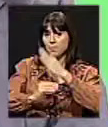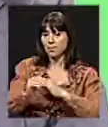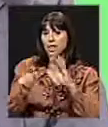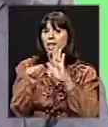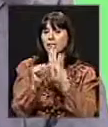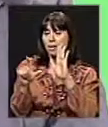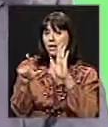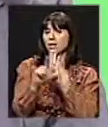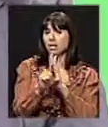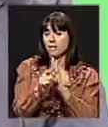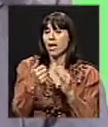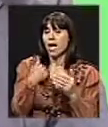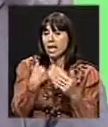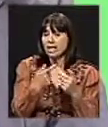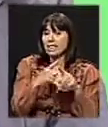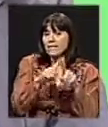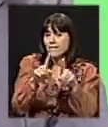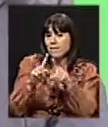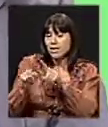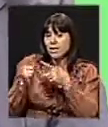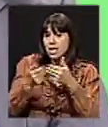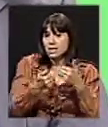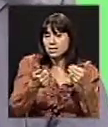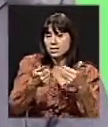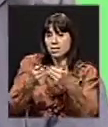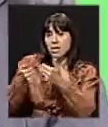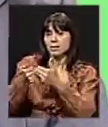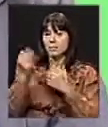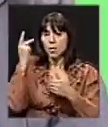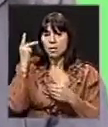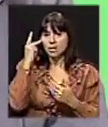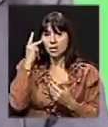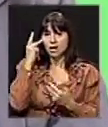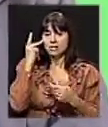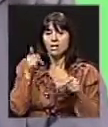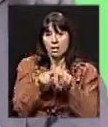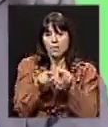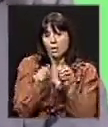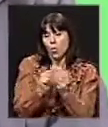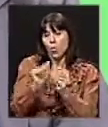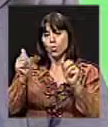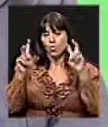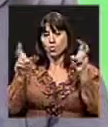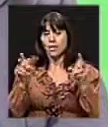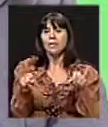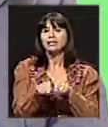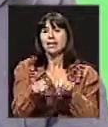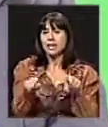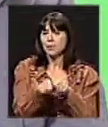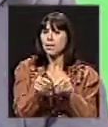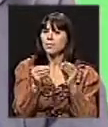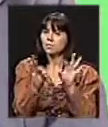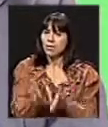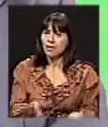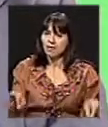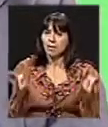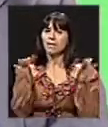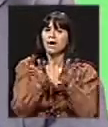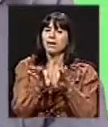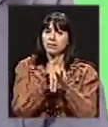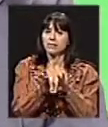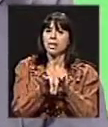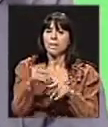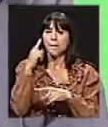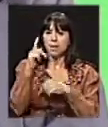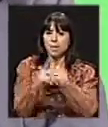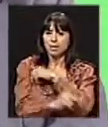se dan esos egos políticos y esas diferencias en otros temas que tienen también mucha relevancia y mucha importancia para